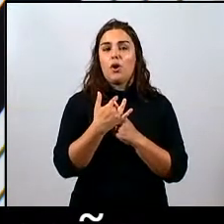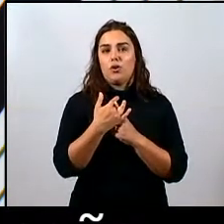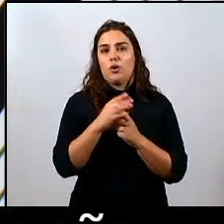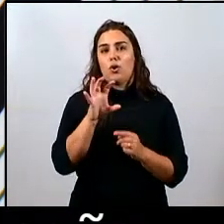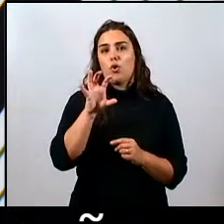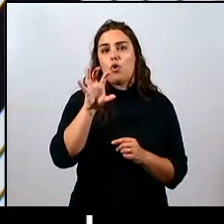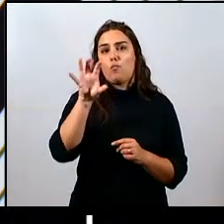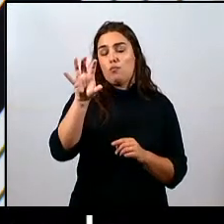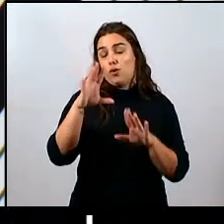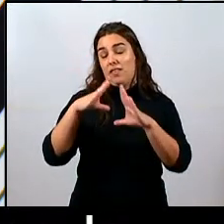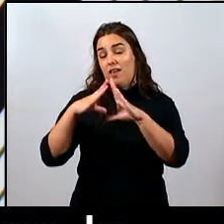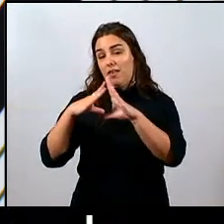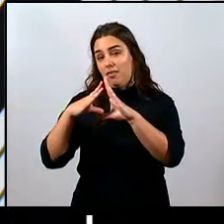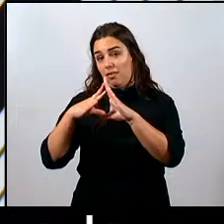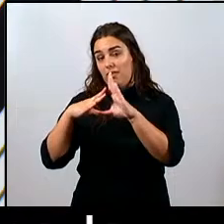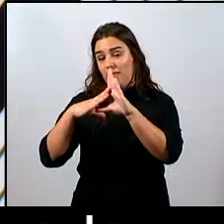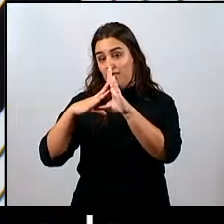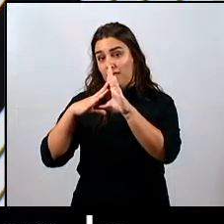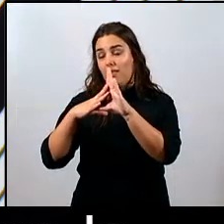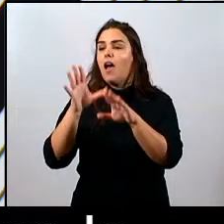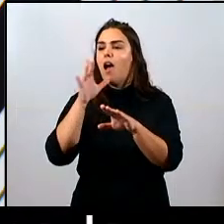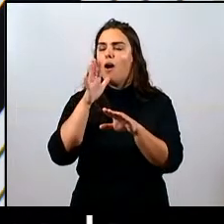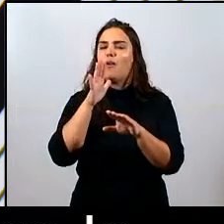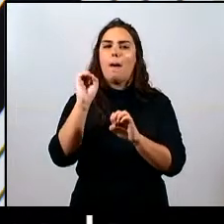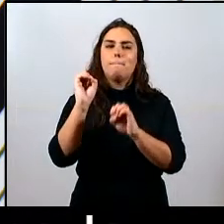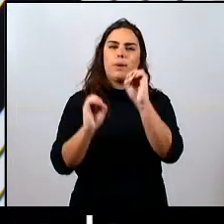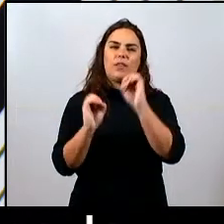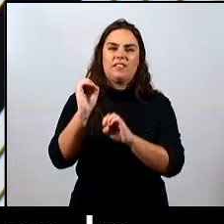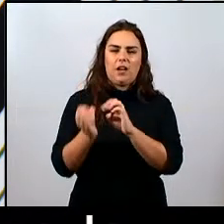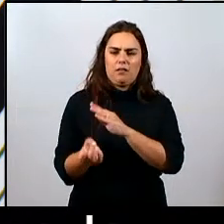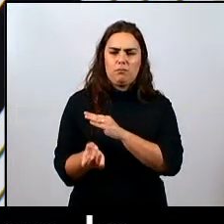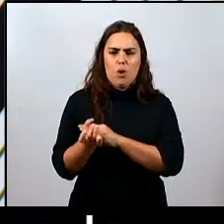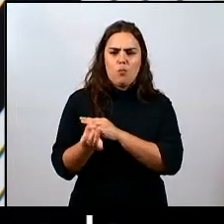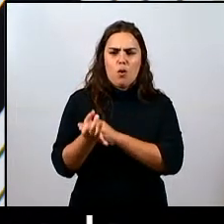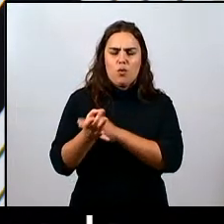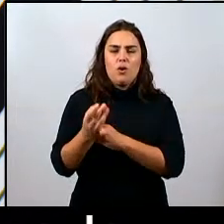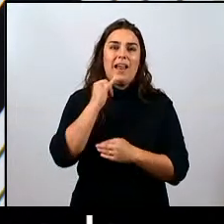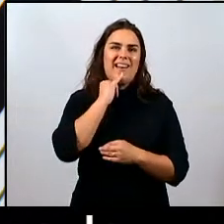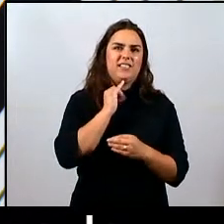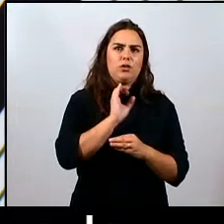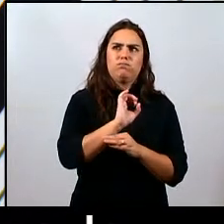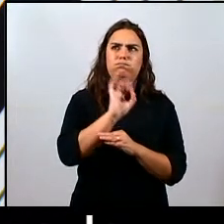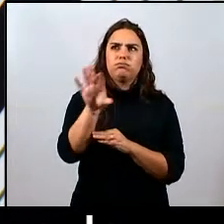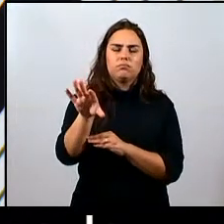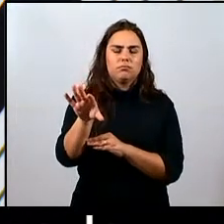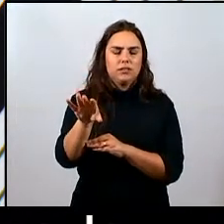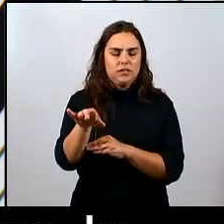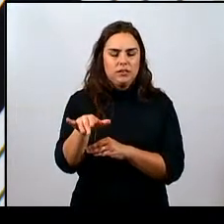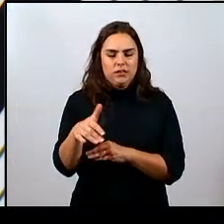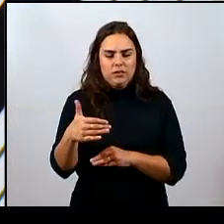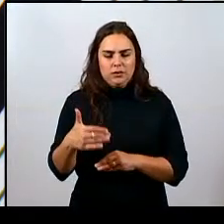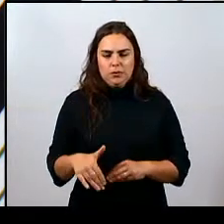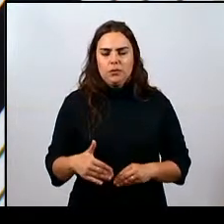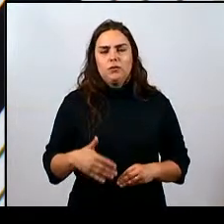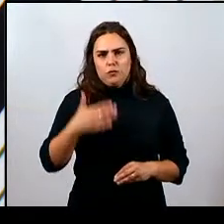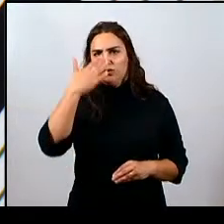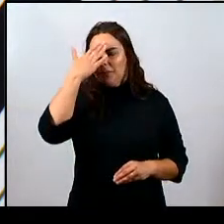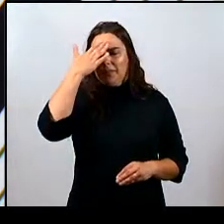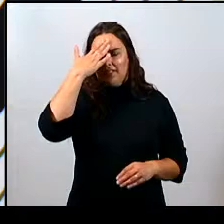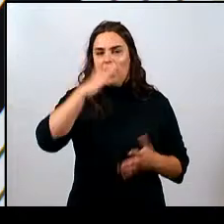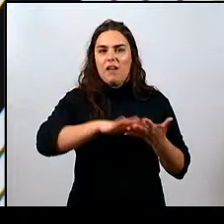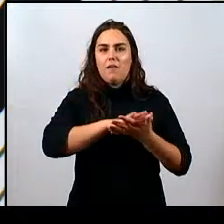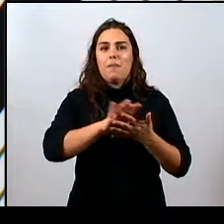Madrid, recibiendo unos porcentajes de suministro eléctrico y energético fundamental. Hablamos